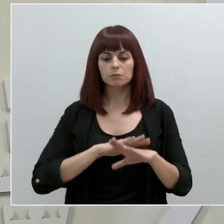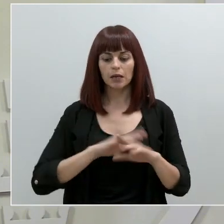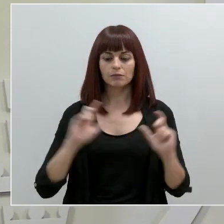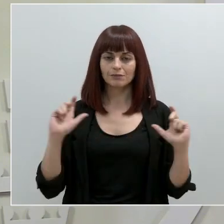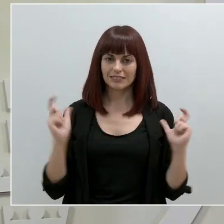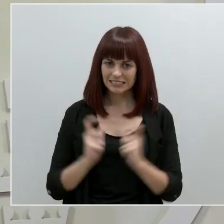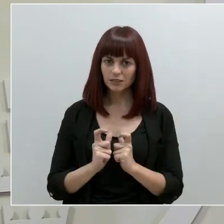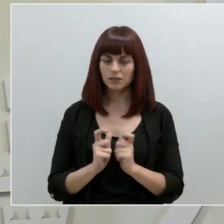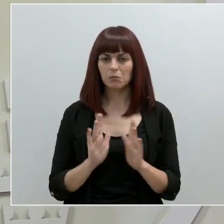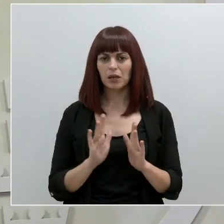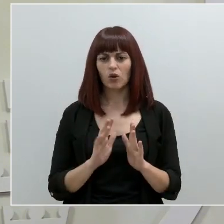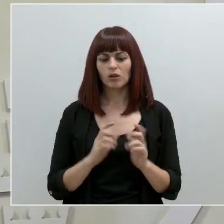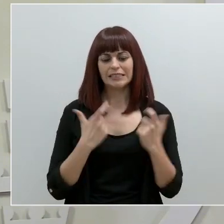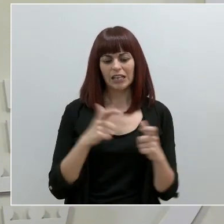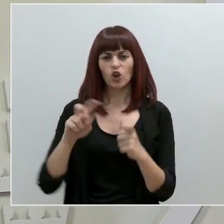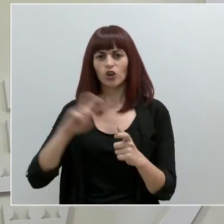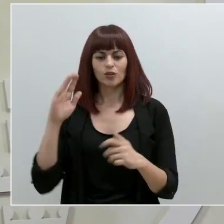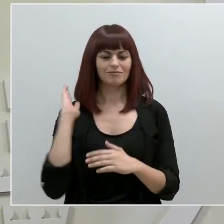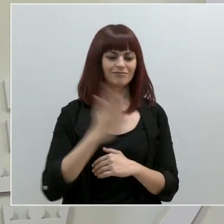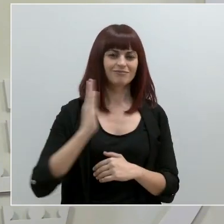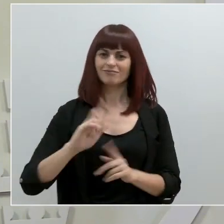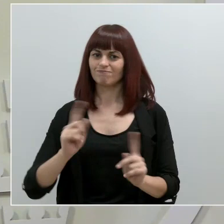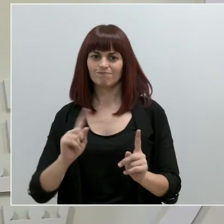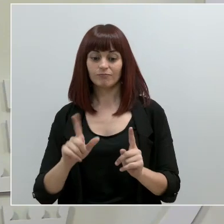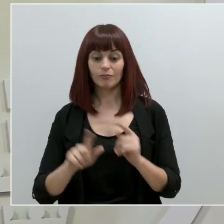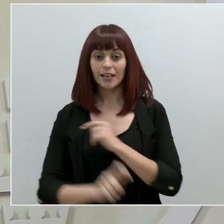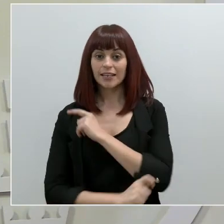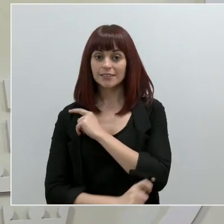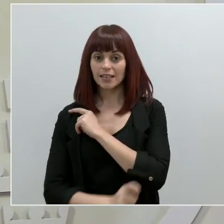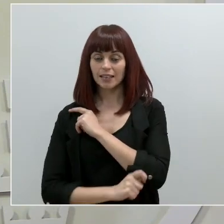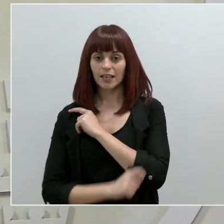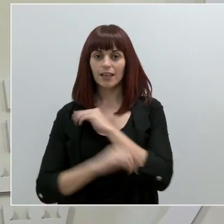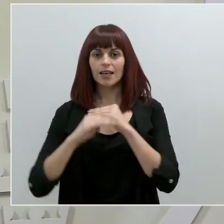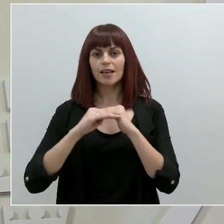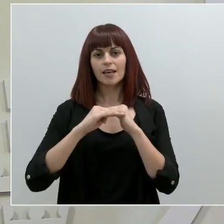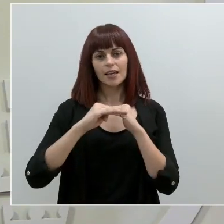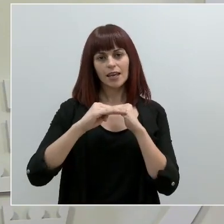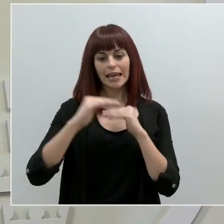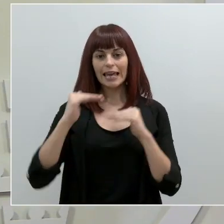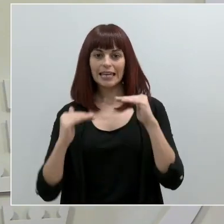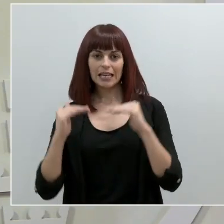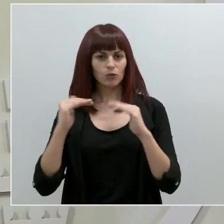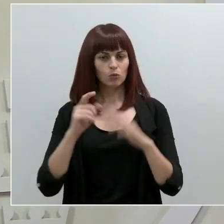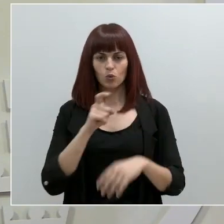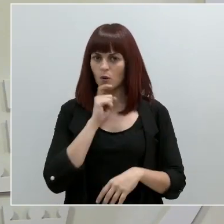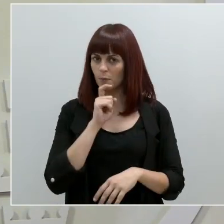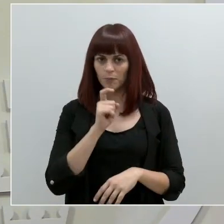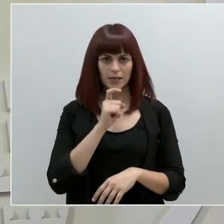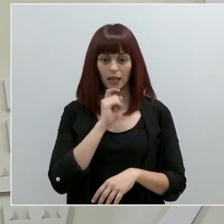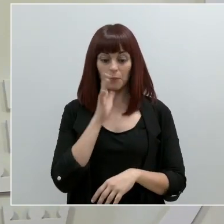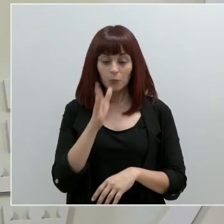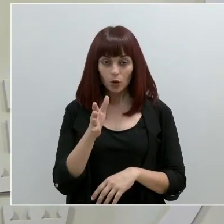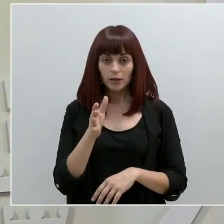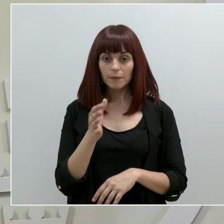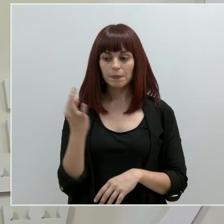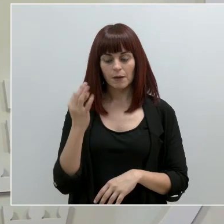eso sin dañar ningún otro sector. Es una estrategia de equilibrio muy, muy complicada porque hay que tener